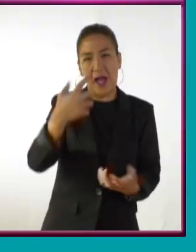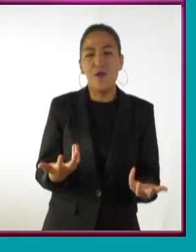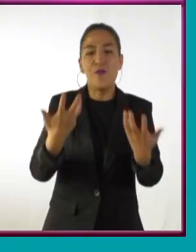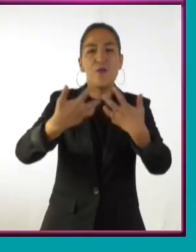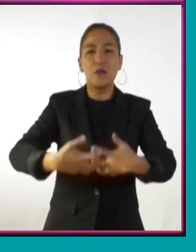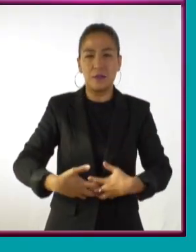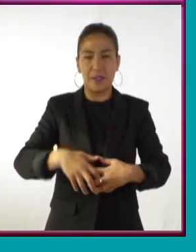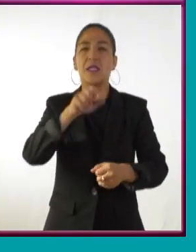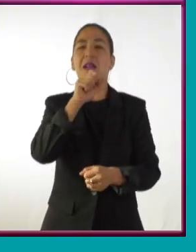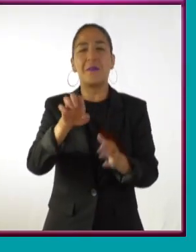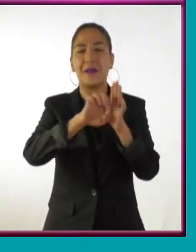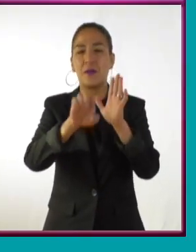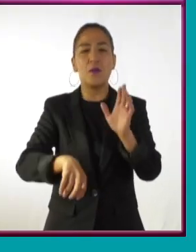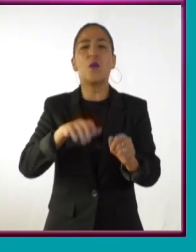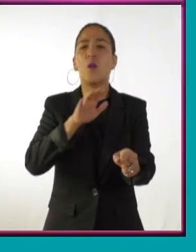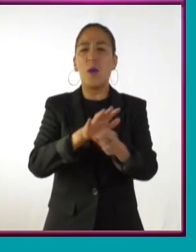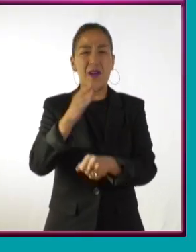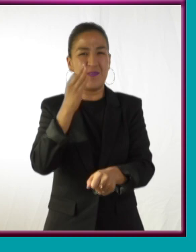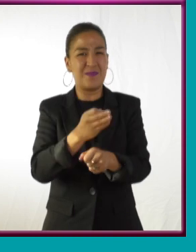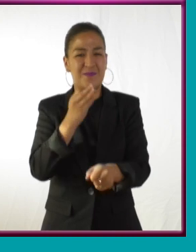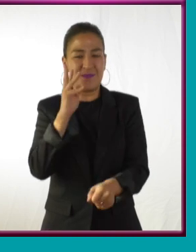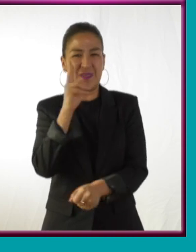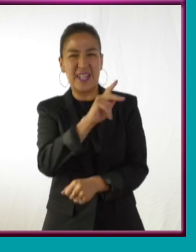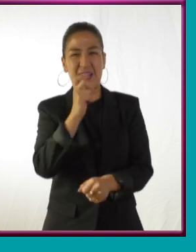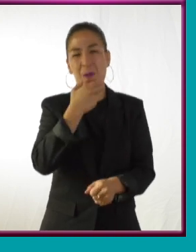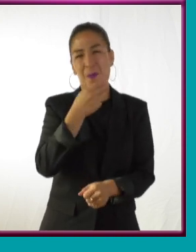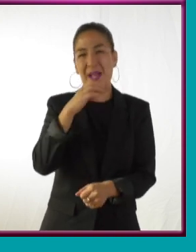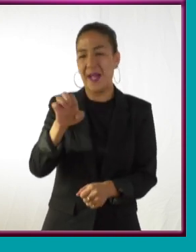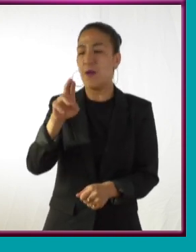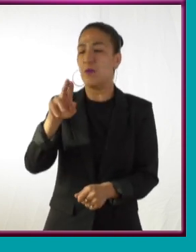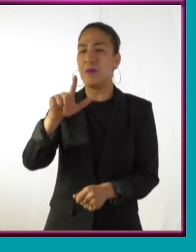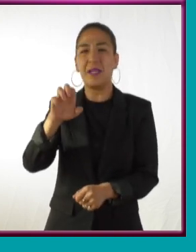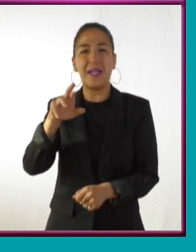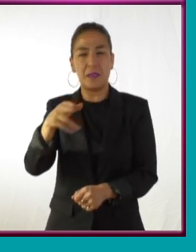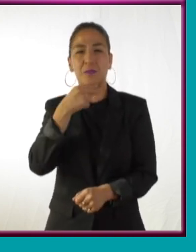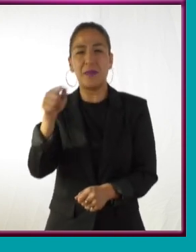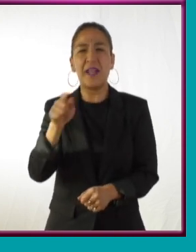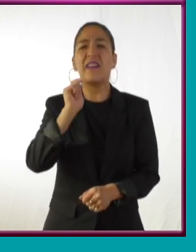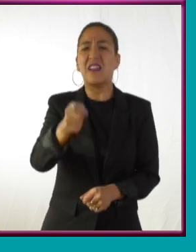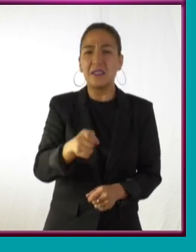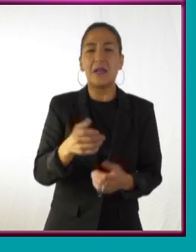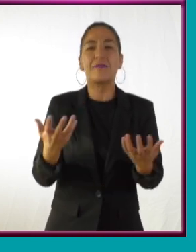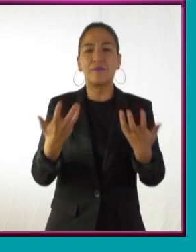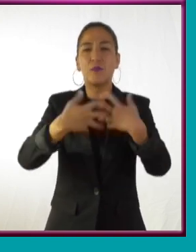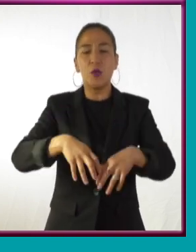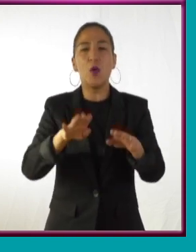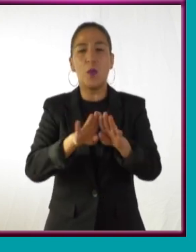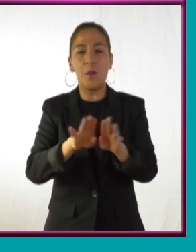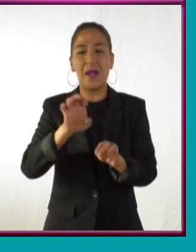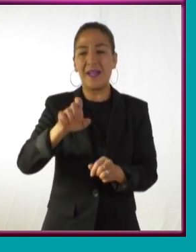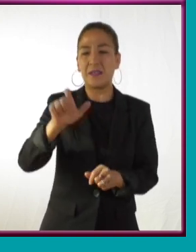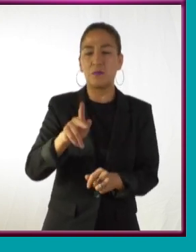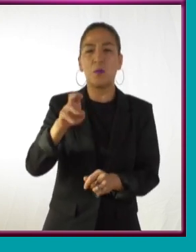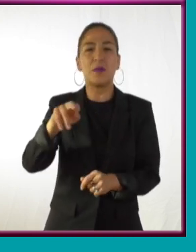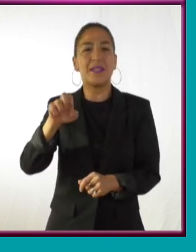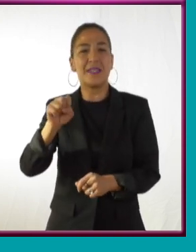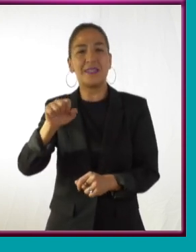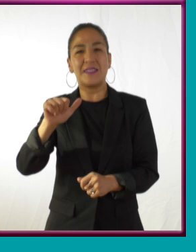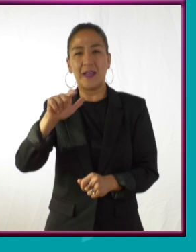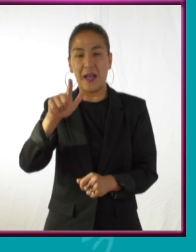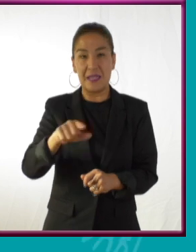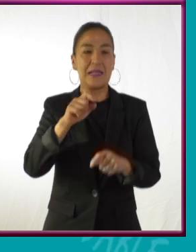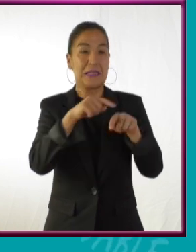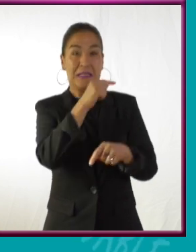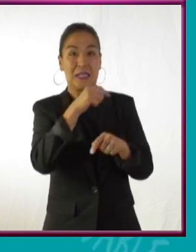función. También, por ejemplo, una cosa que nos hemos topado mucho de Euler en la escuela son las funciones exponenciales con el número